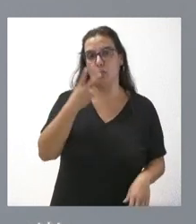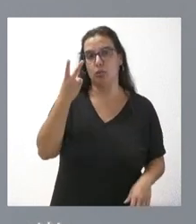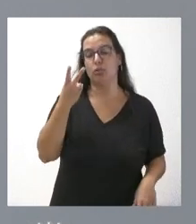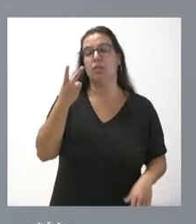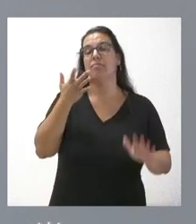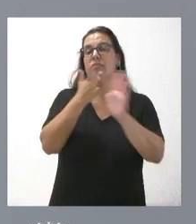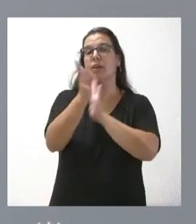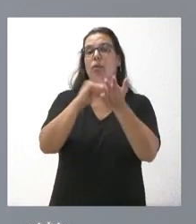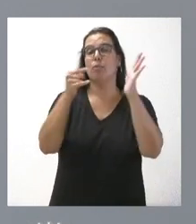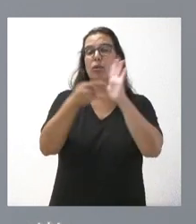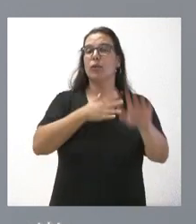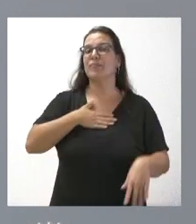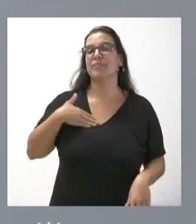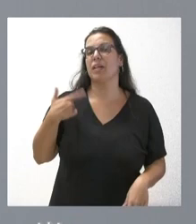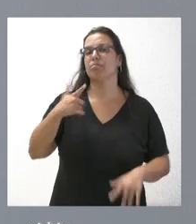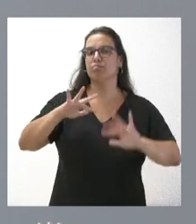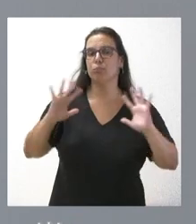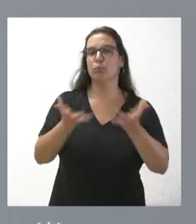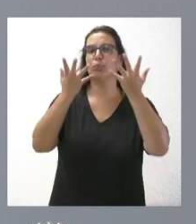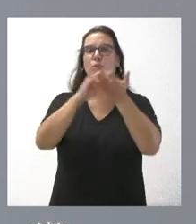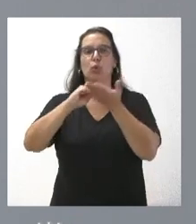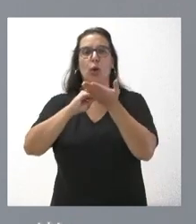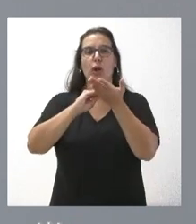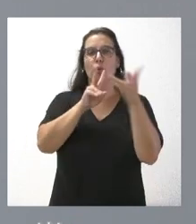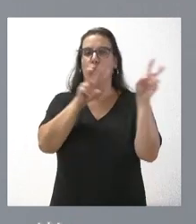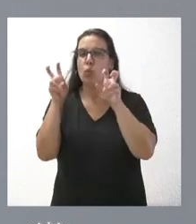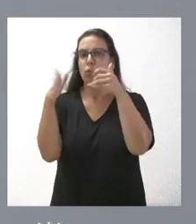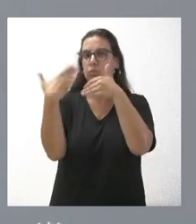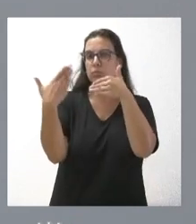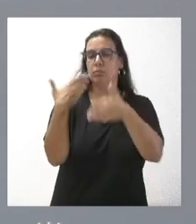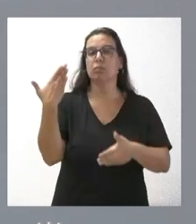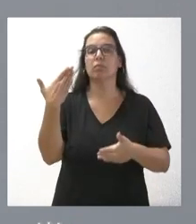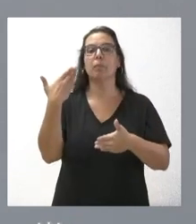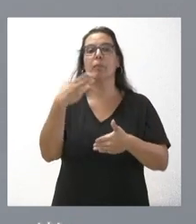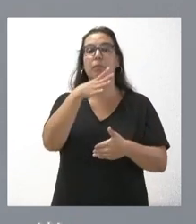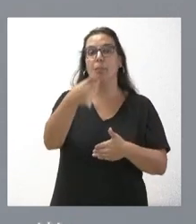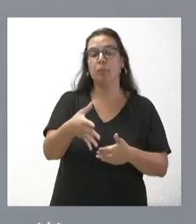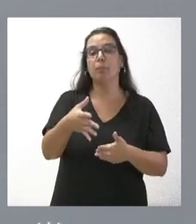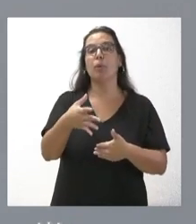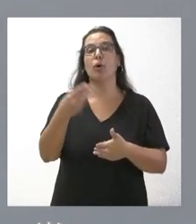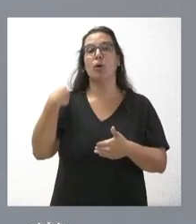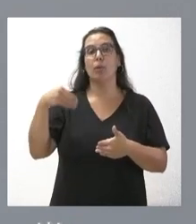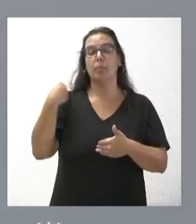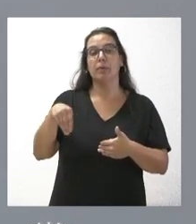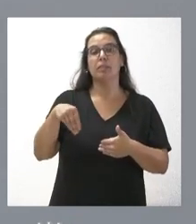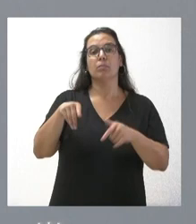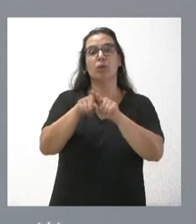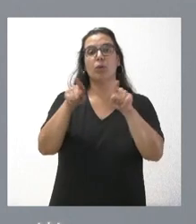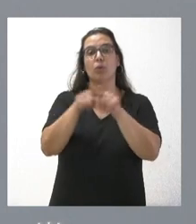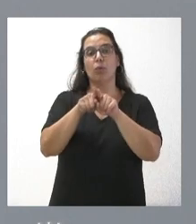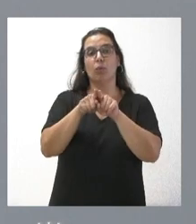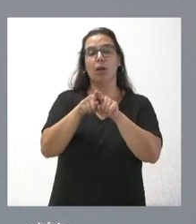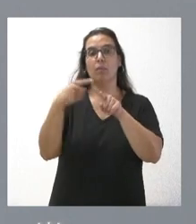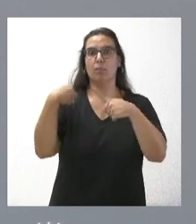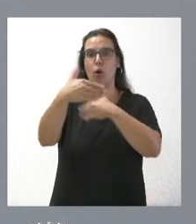un proyecto que pretende impulsar soluciones innovadoras en relación con el aumento del peso que se deriva de la integración de las cajas de